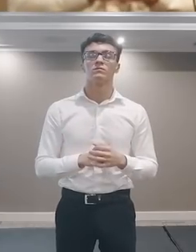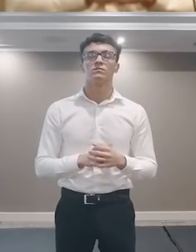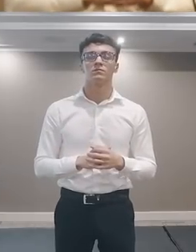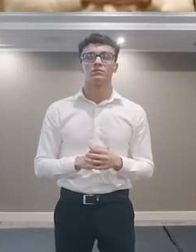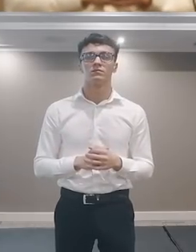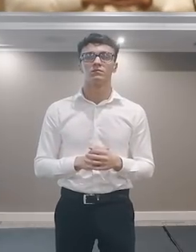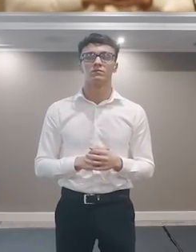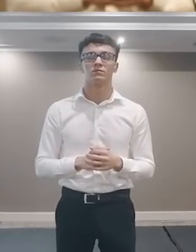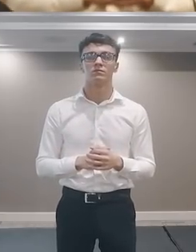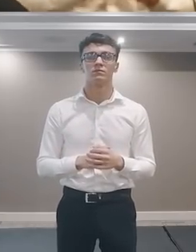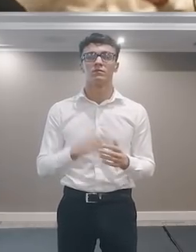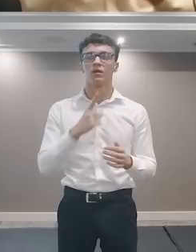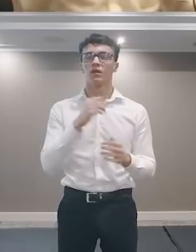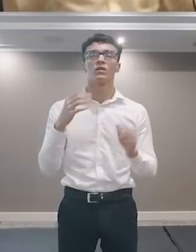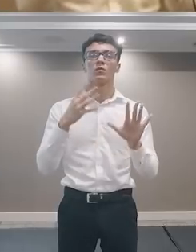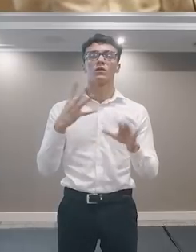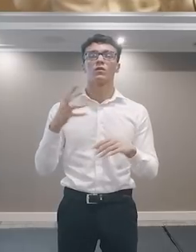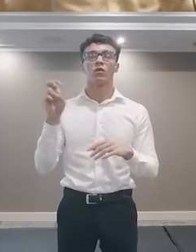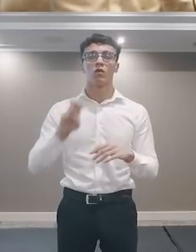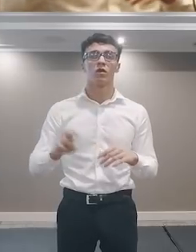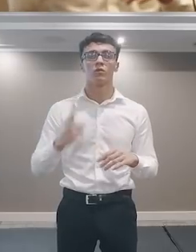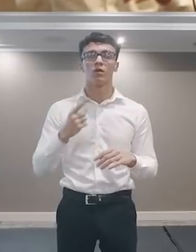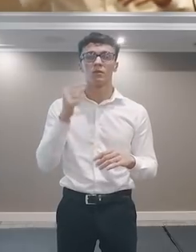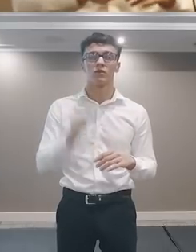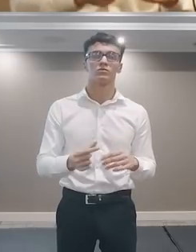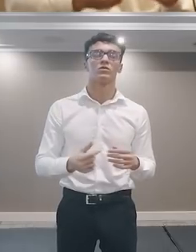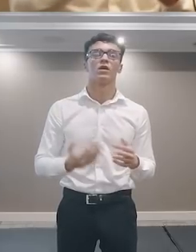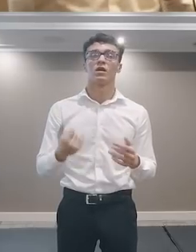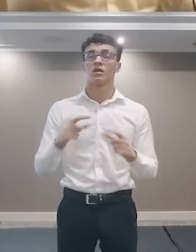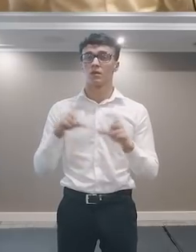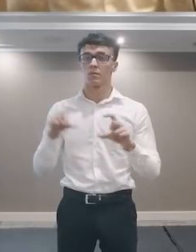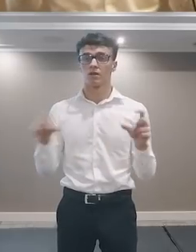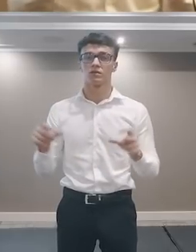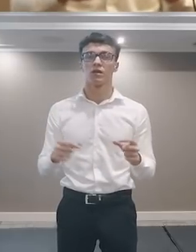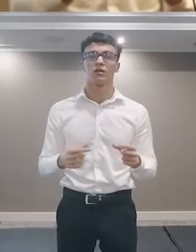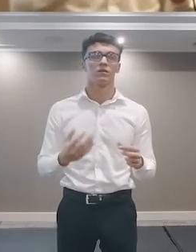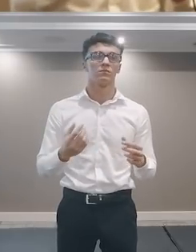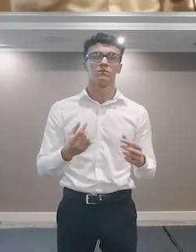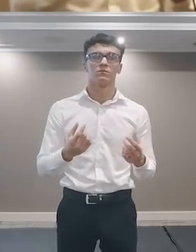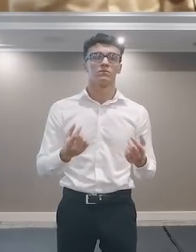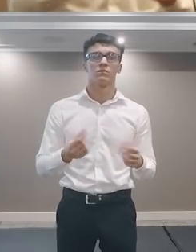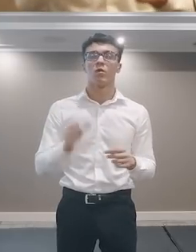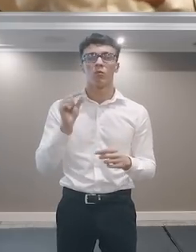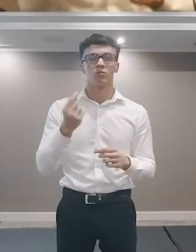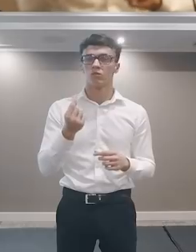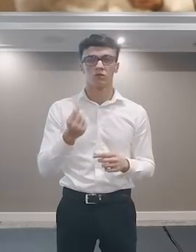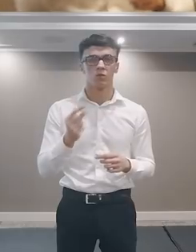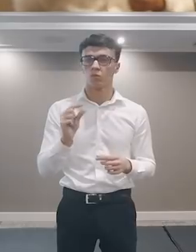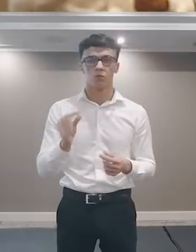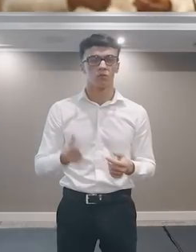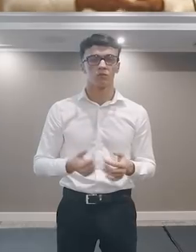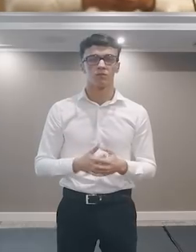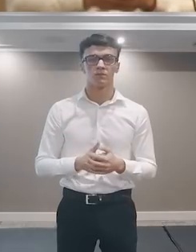el dinero tampoco pero 195 horas una persona que al final es algo que he tenido negocios aparecer una cantidad irrisoria irrisoria